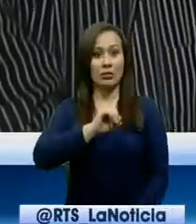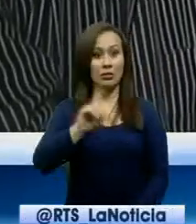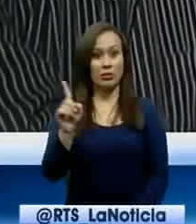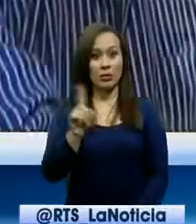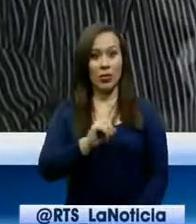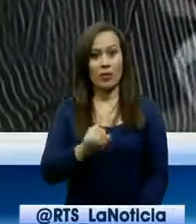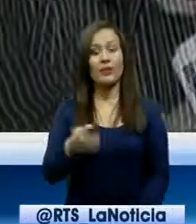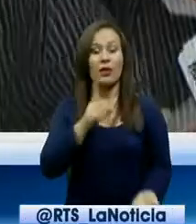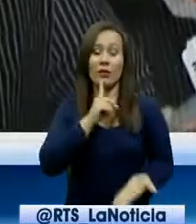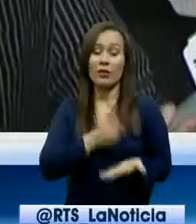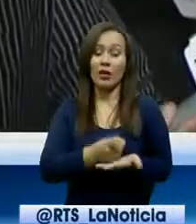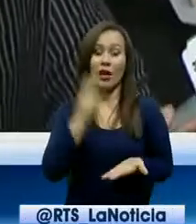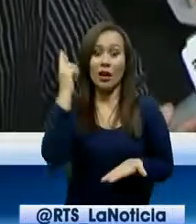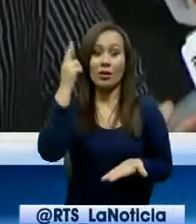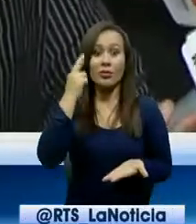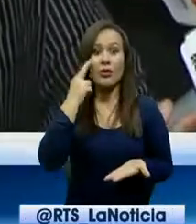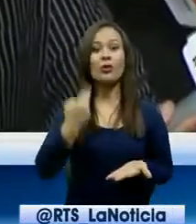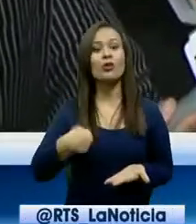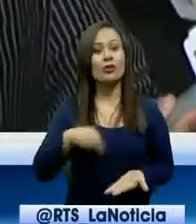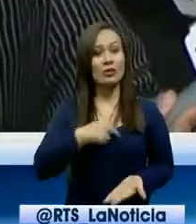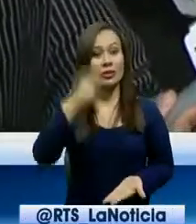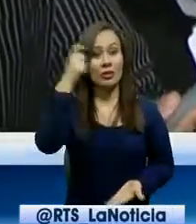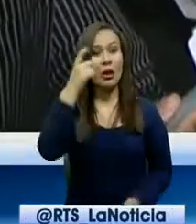es la razón. Confianza